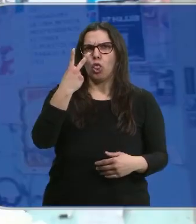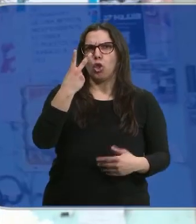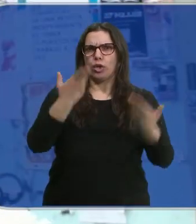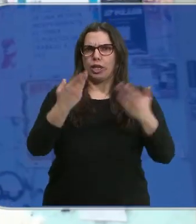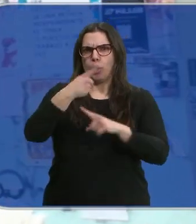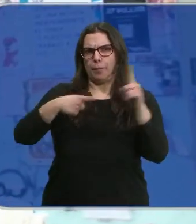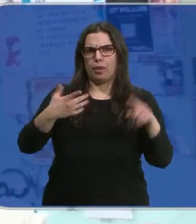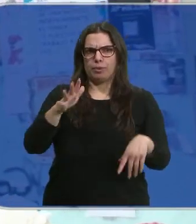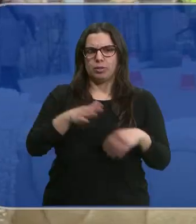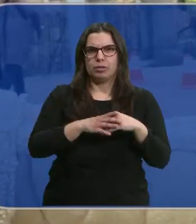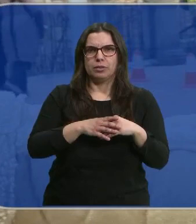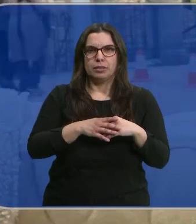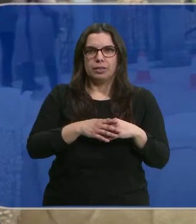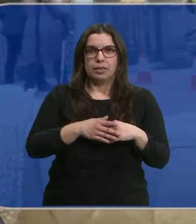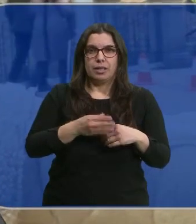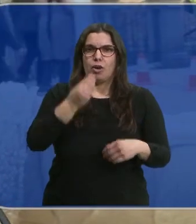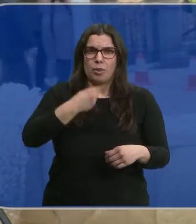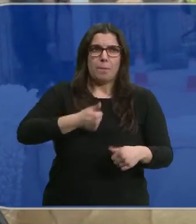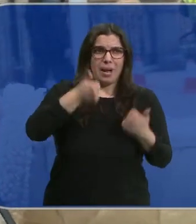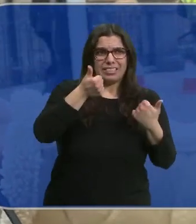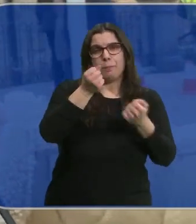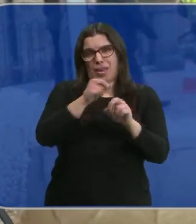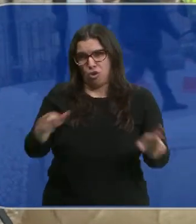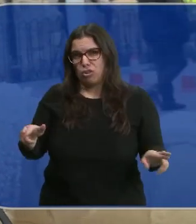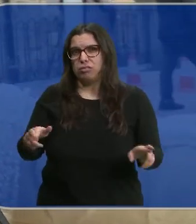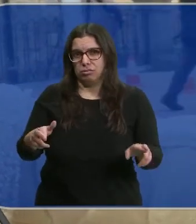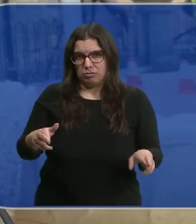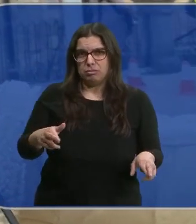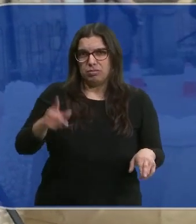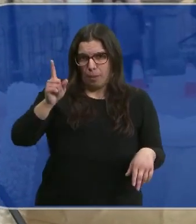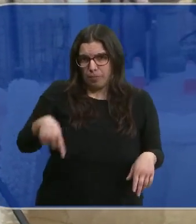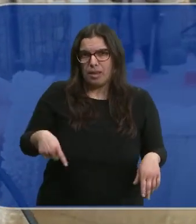kilos. Creo que sí que se come algo más. Más de lo debido y peor, o sea, más